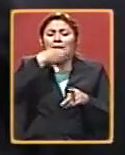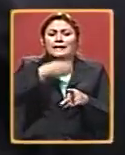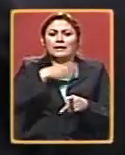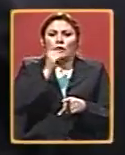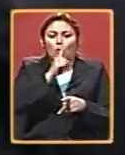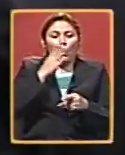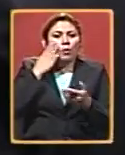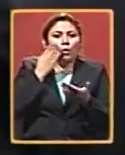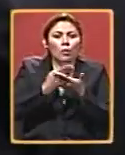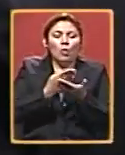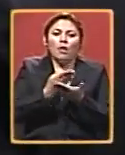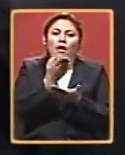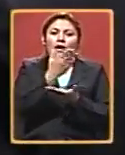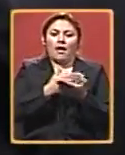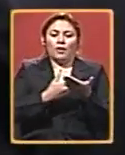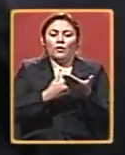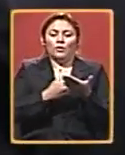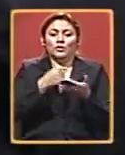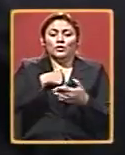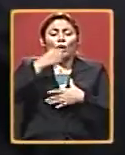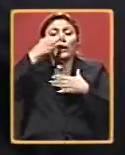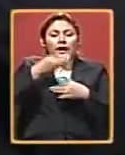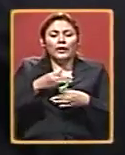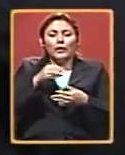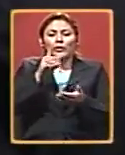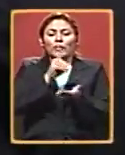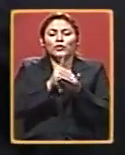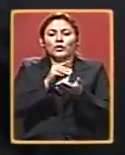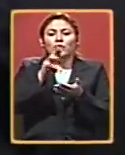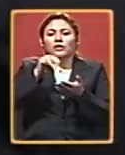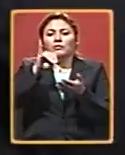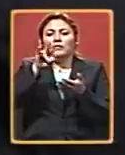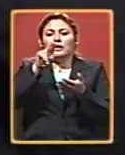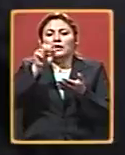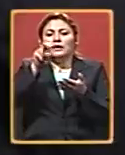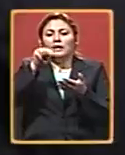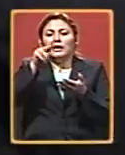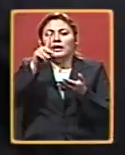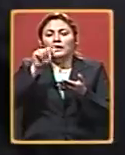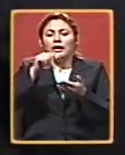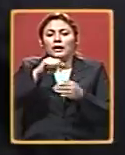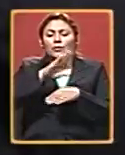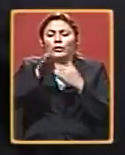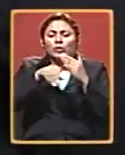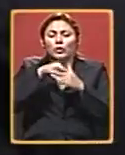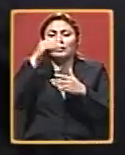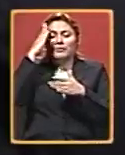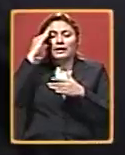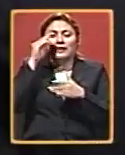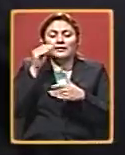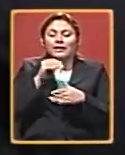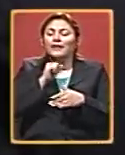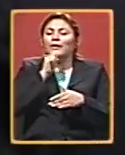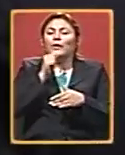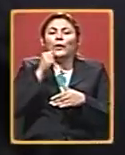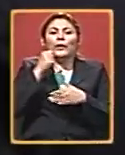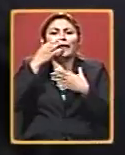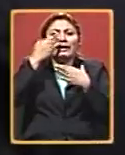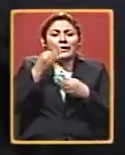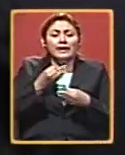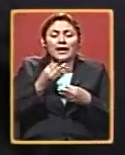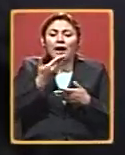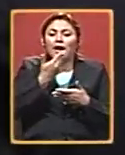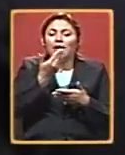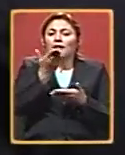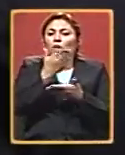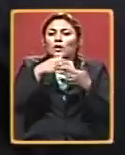propongan algo. Yo lo que creo que el doctor Miranda, por toda su experiencia, él no creía que hubiese alguien que pudiera